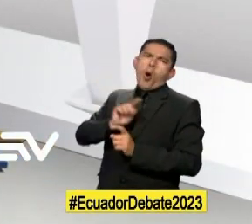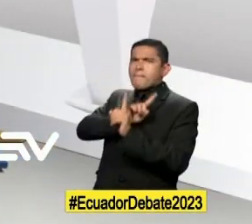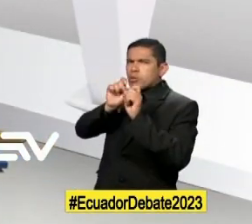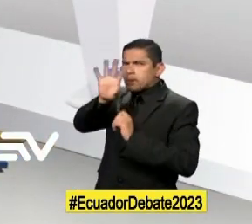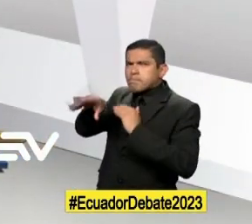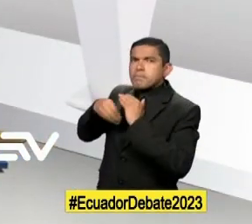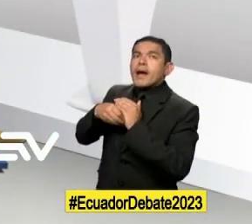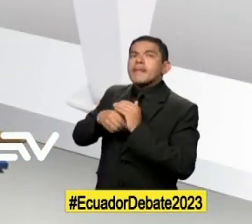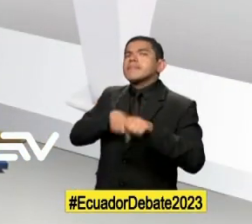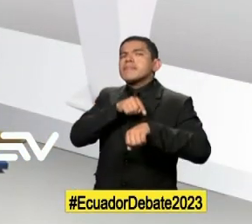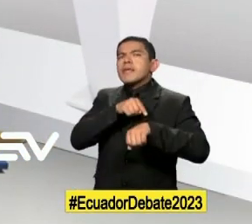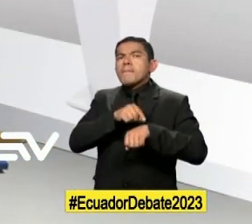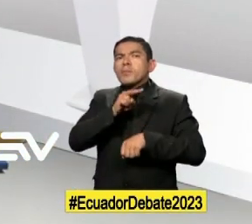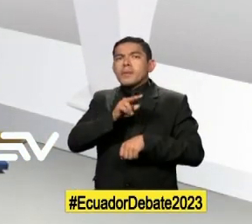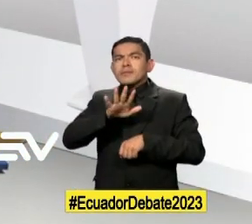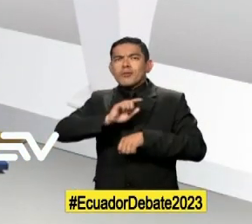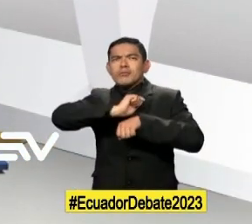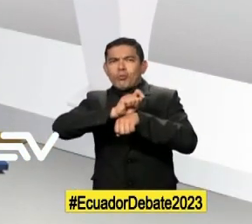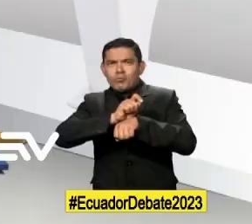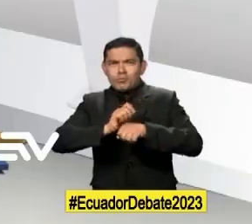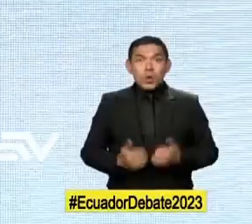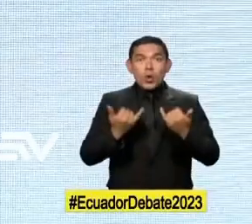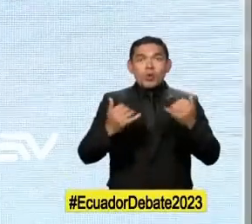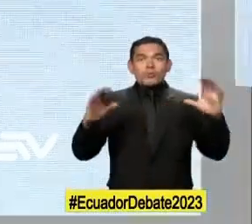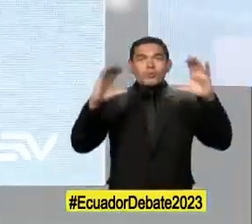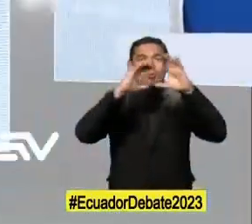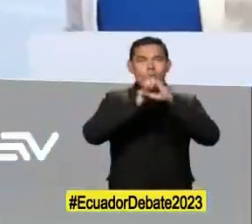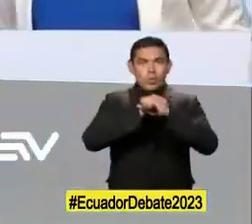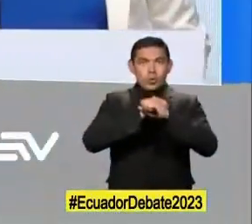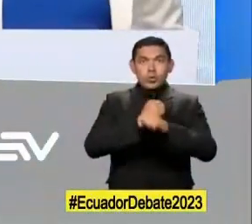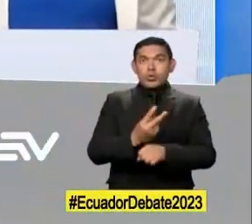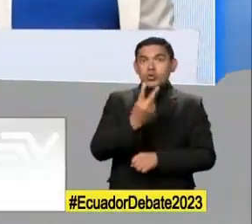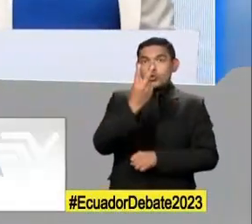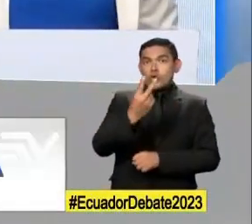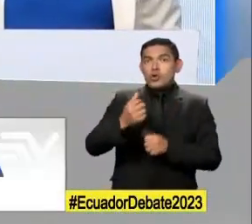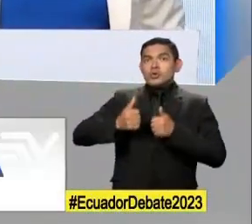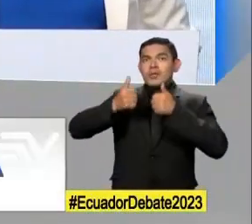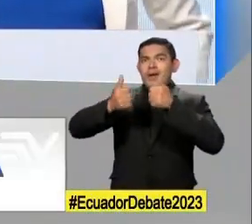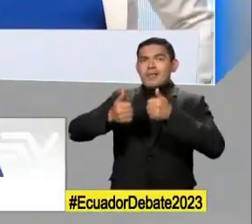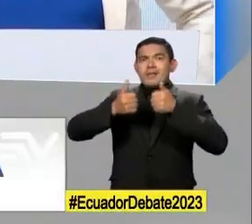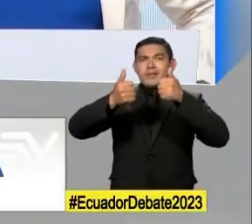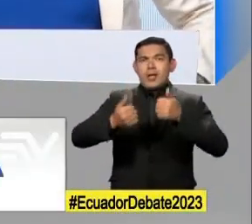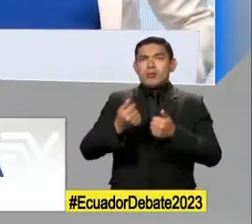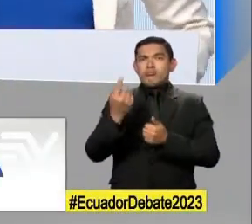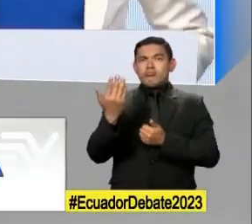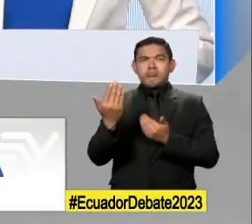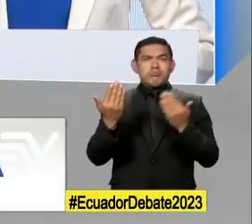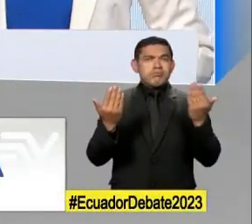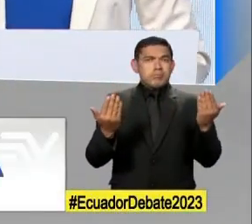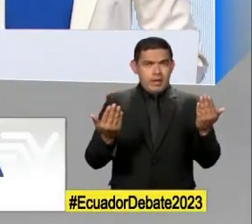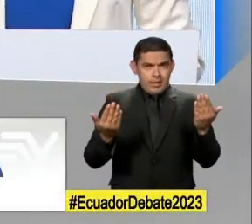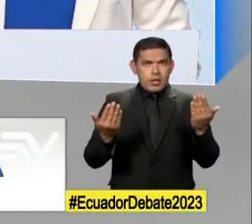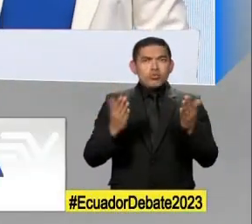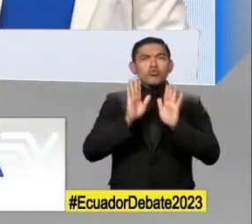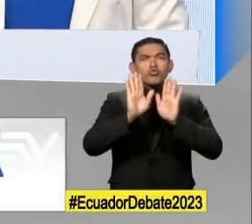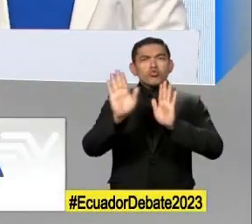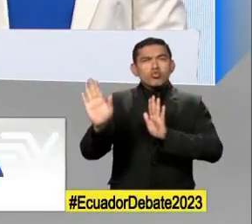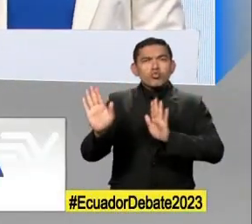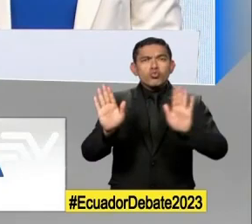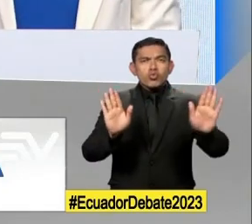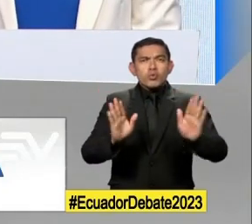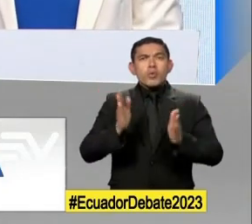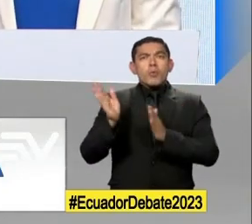civilizada que se espera en una democracia se dejó sin respuesta a infinidad de inquietudes y enigmas a los que no se pudo